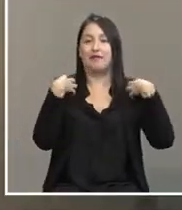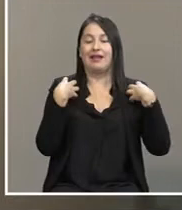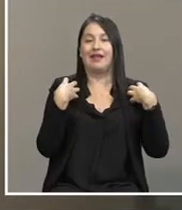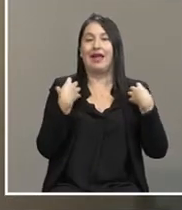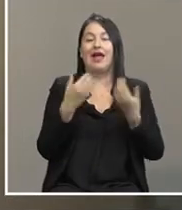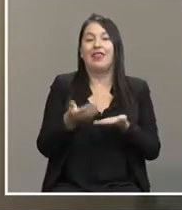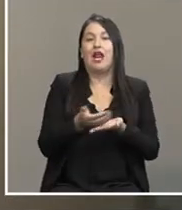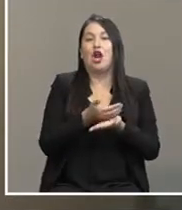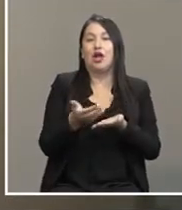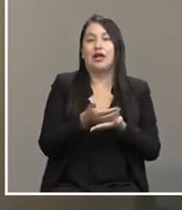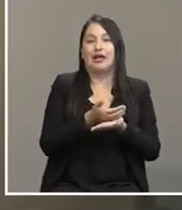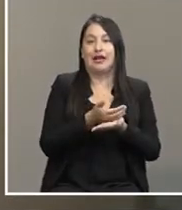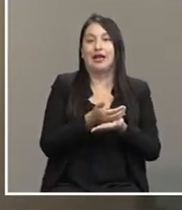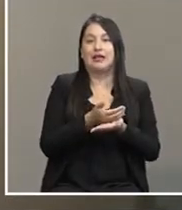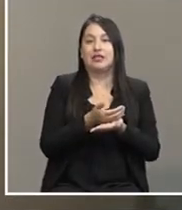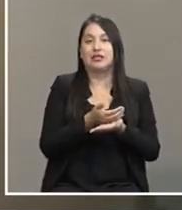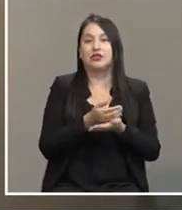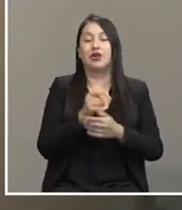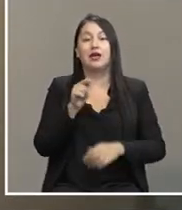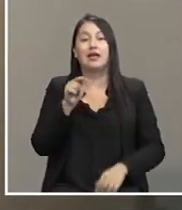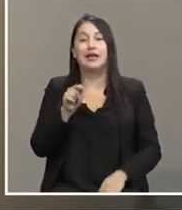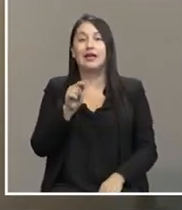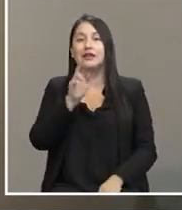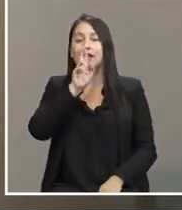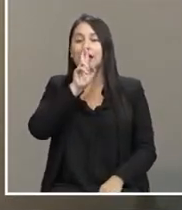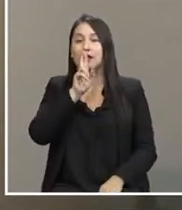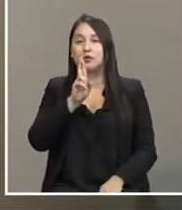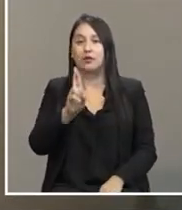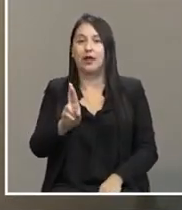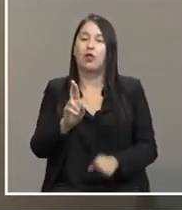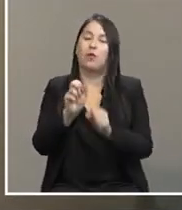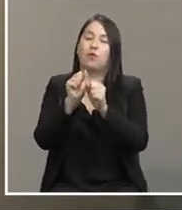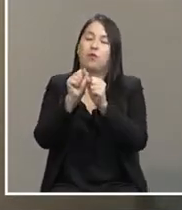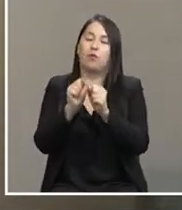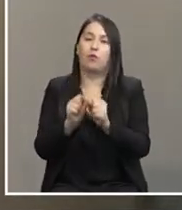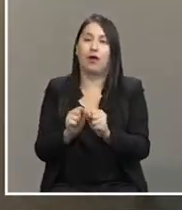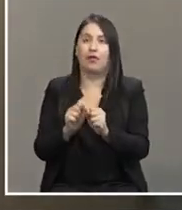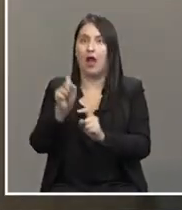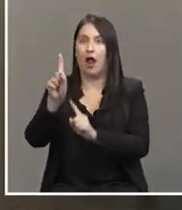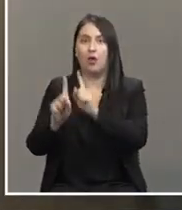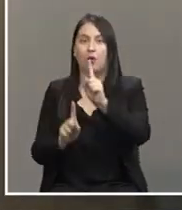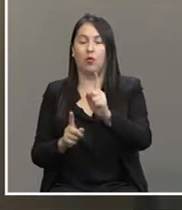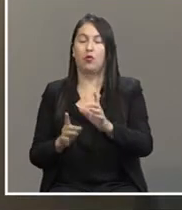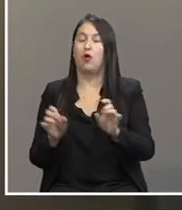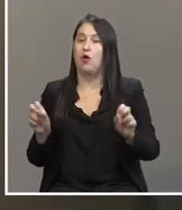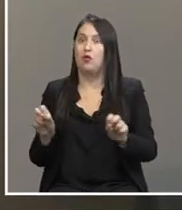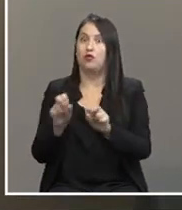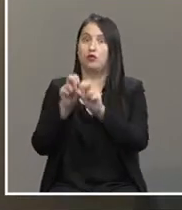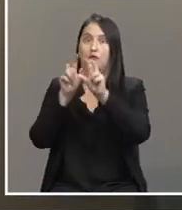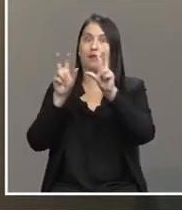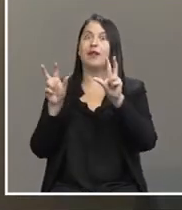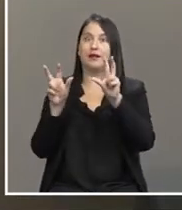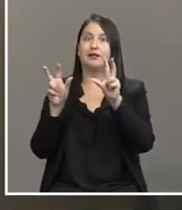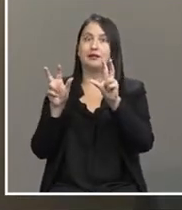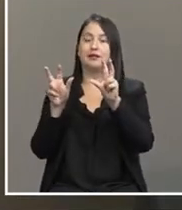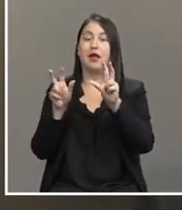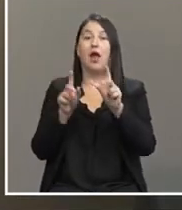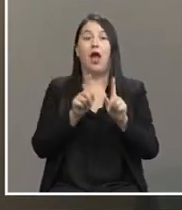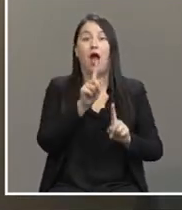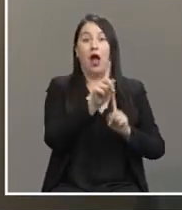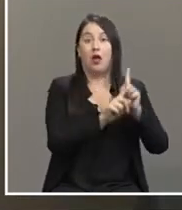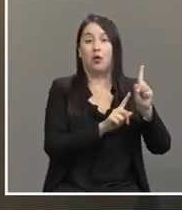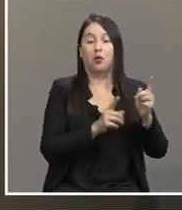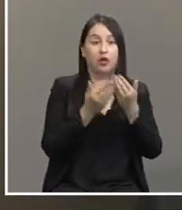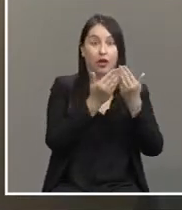terminan entregando ese tipo de resultados. Es un tema que puede parecer muy chocante para algunos. Para la gente que estudia estos